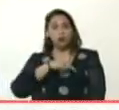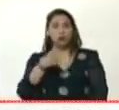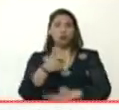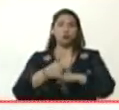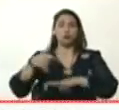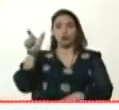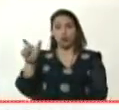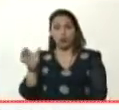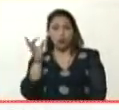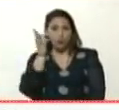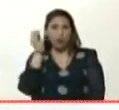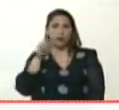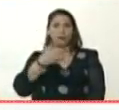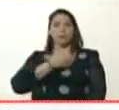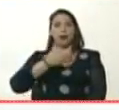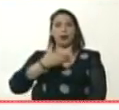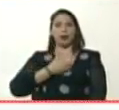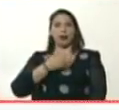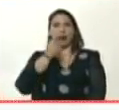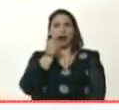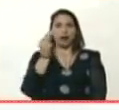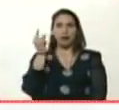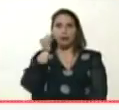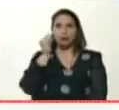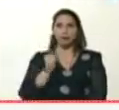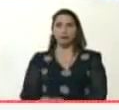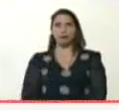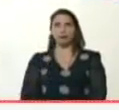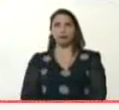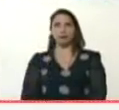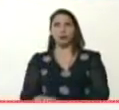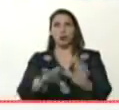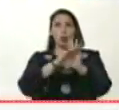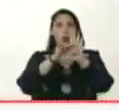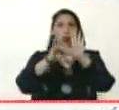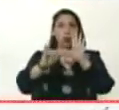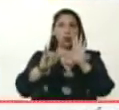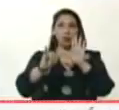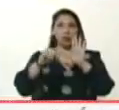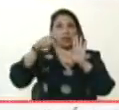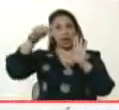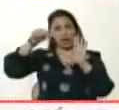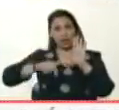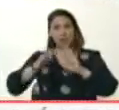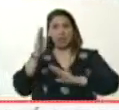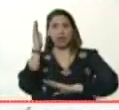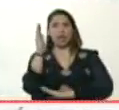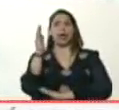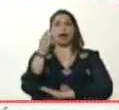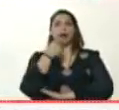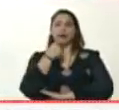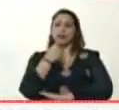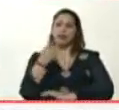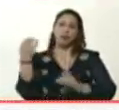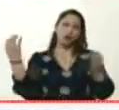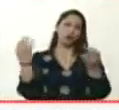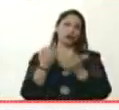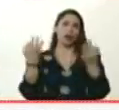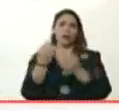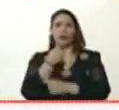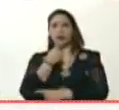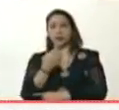a nuestra gobernadora y a los alcaldes, alcaldesas, al constituyente. Desde aquí, desde Lara, decimos como siempre